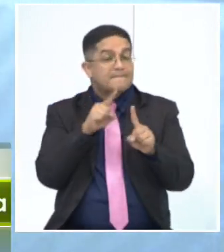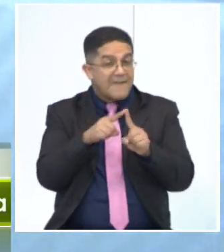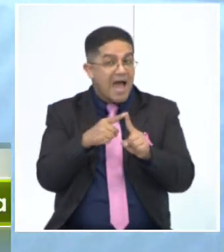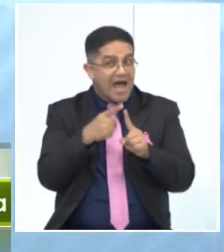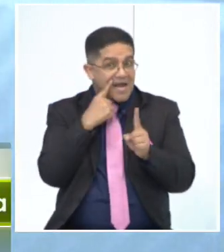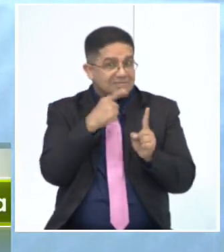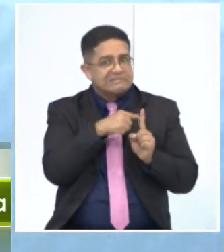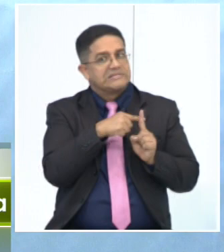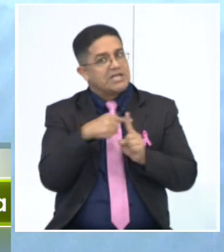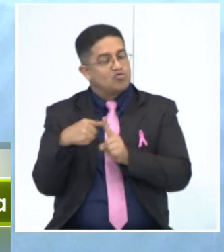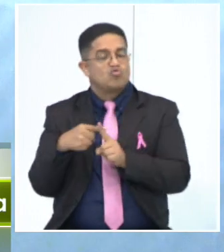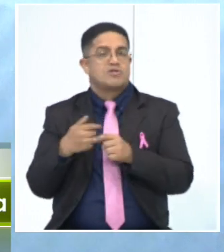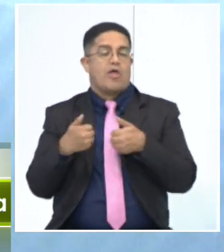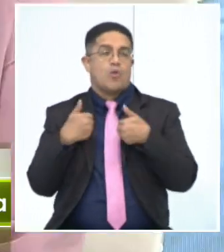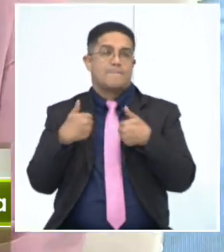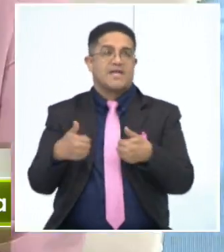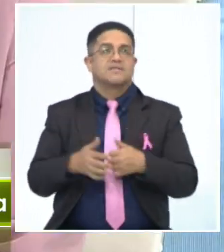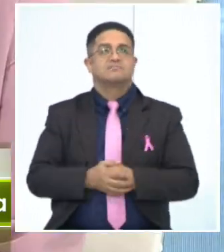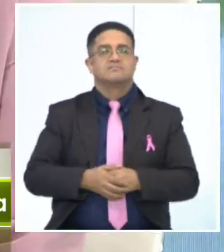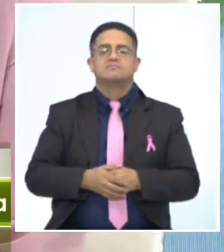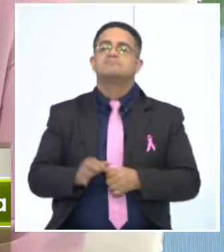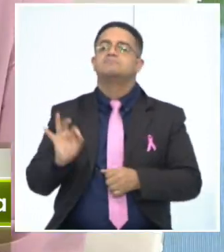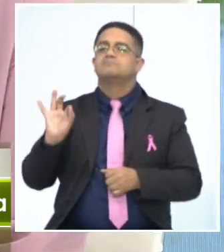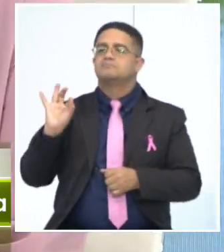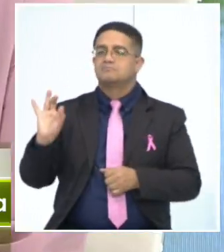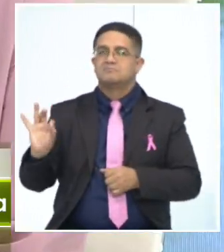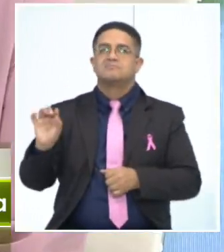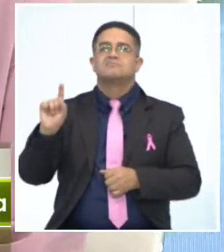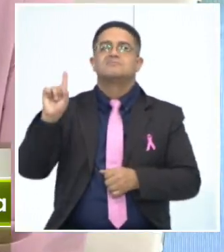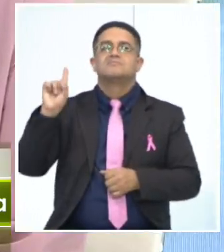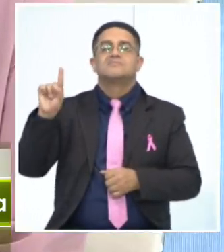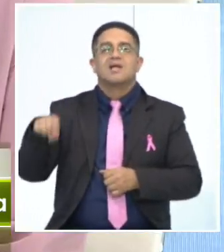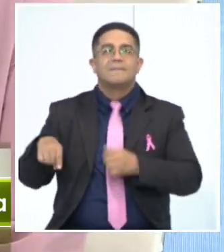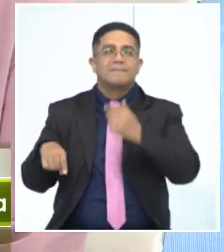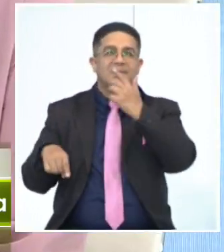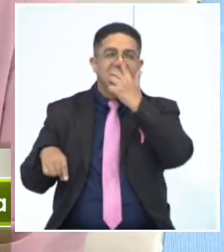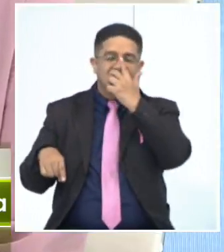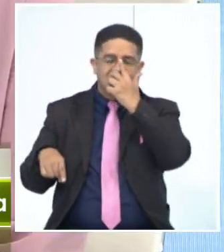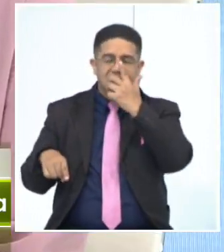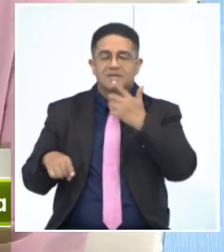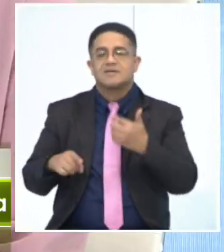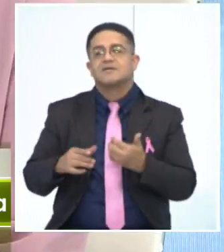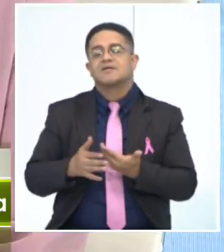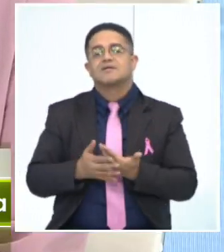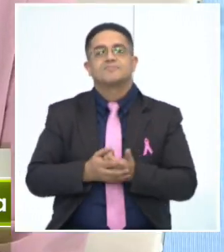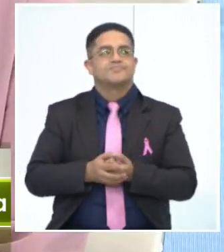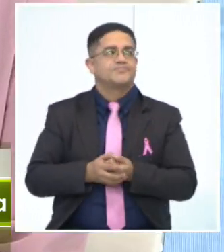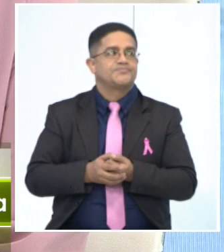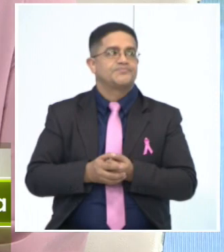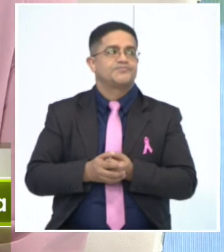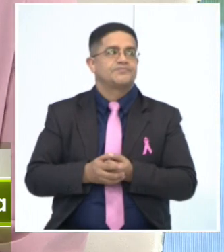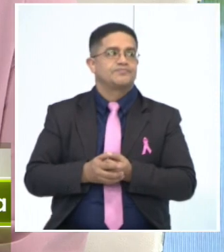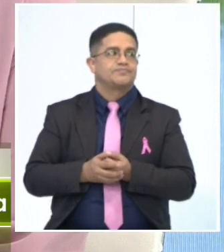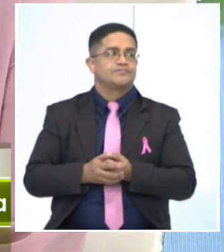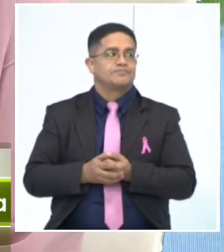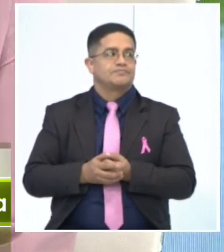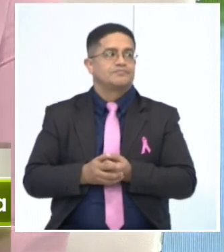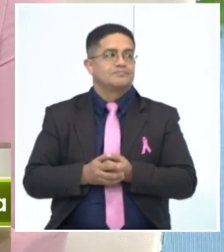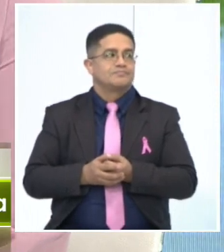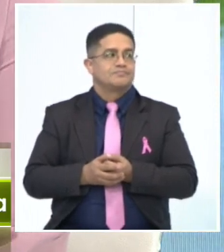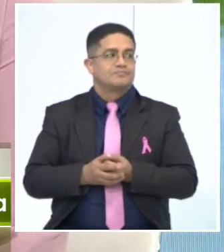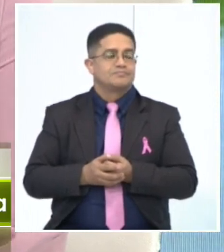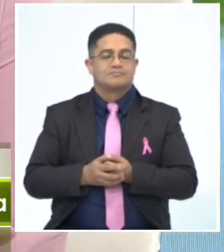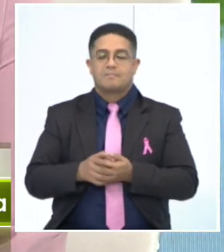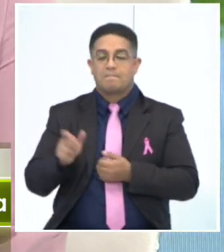mejores resultados de nuestro paciente. Por supuesto. Además, tenemos acá una pregunta, la hace Rosina Cortín,